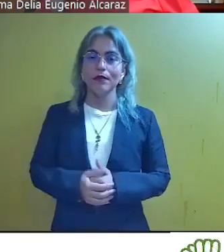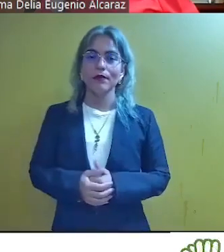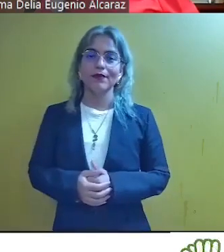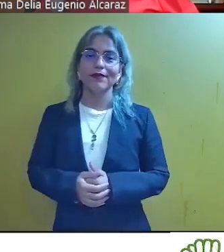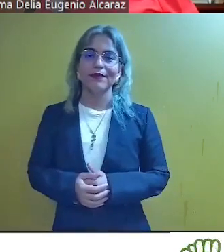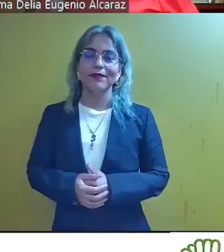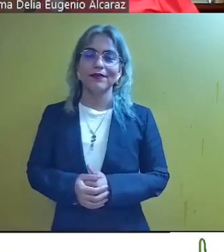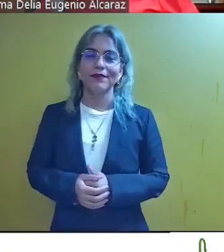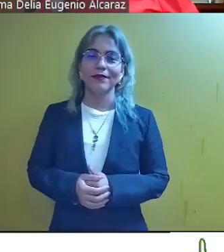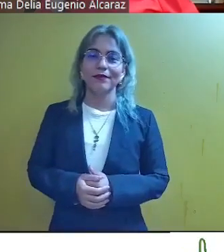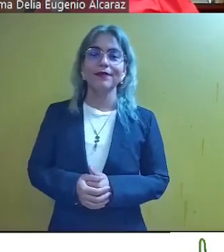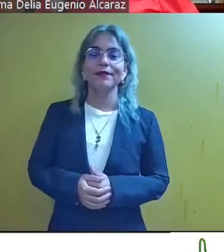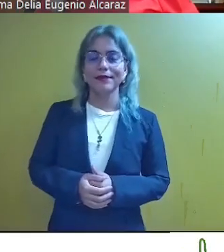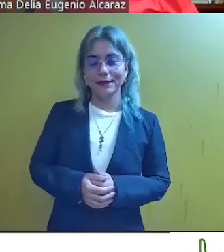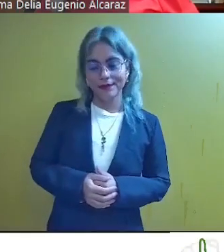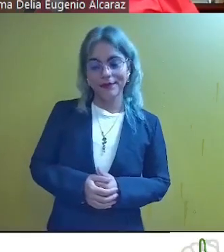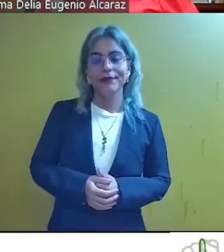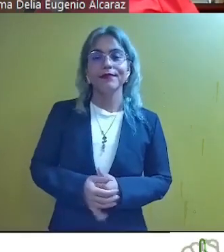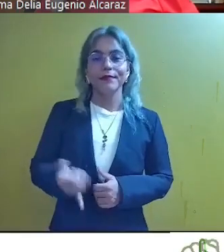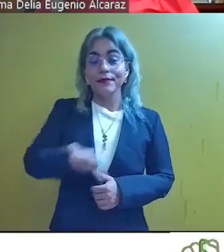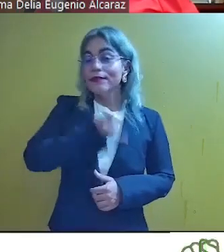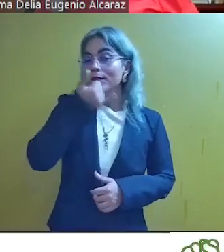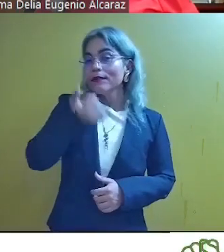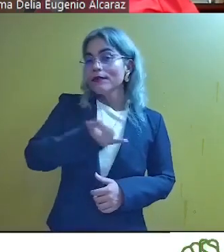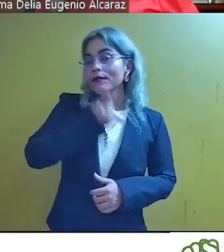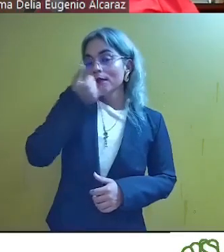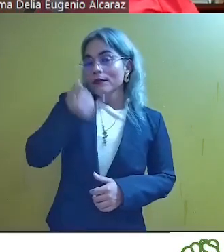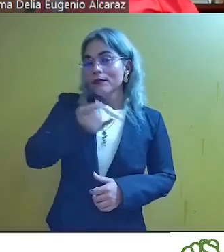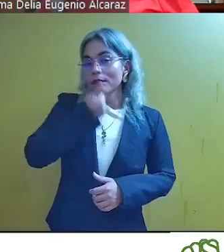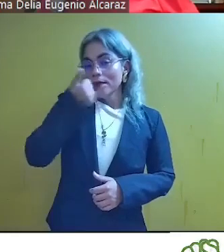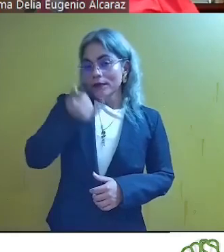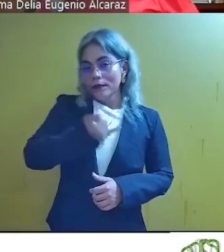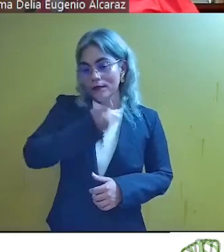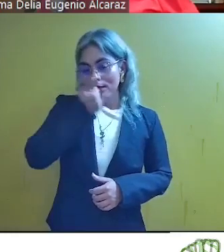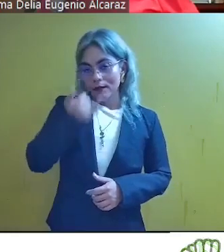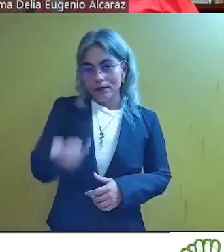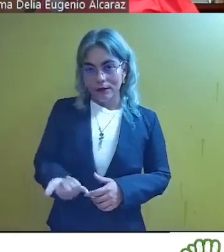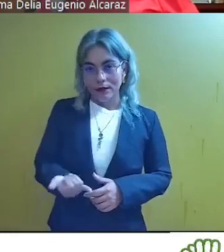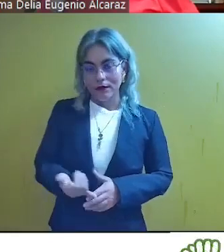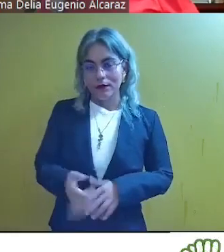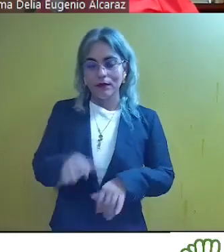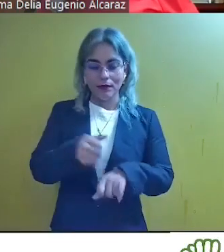existe una violación procesal al no haberle dado vista del dictamen tesonal